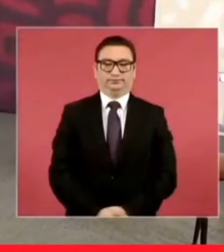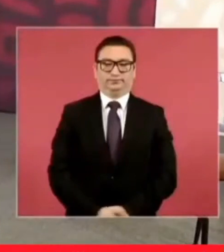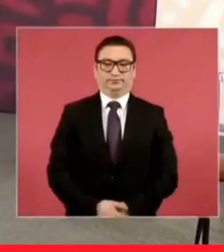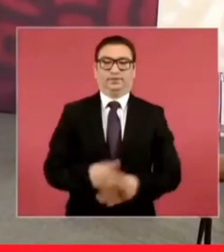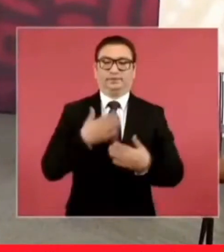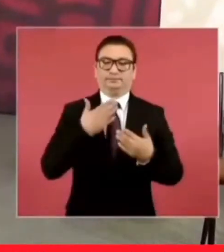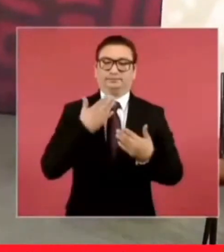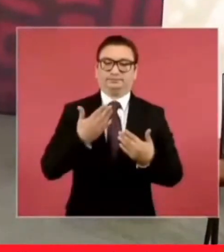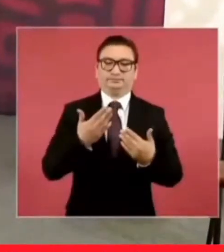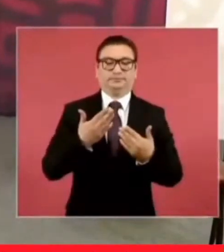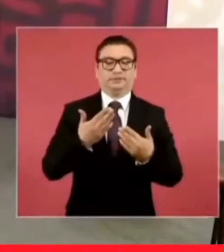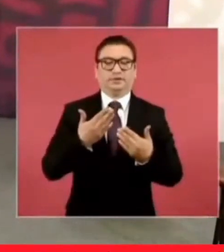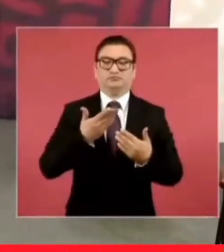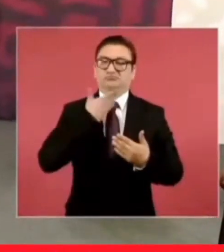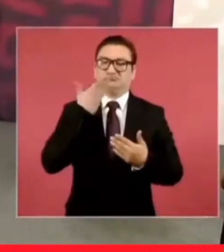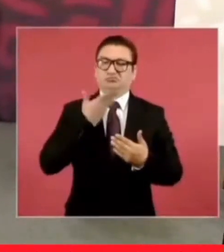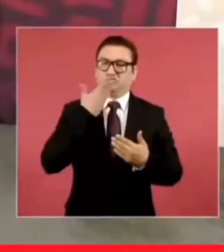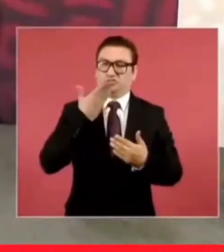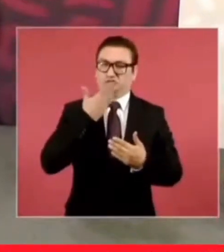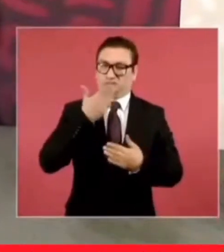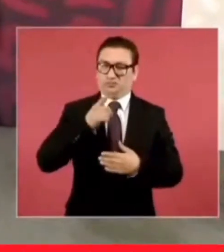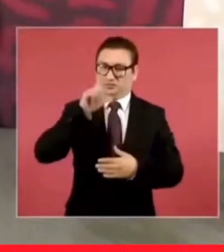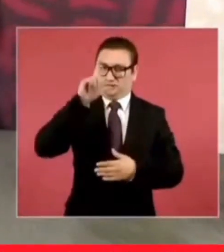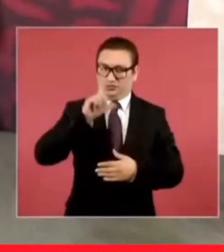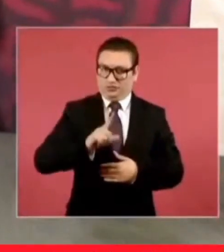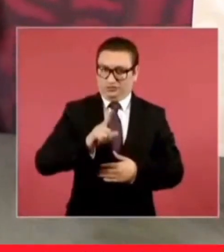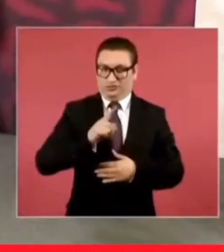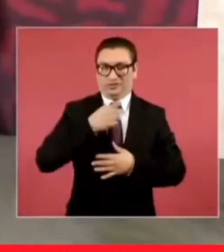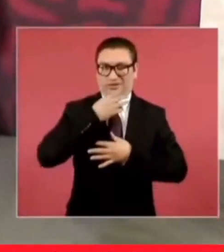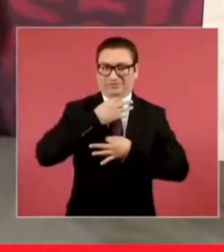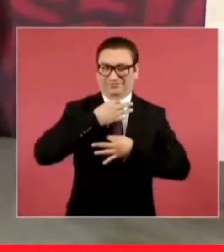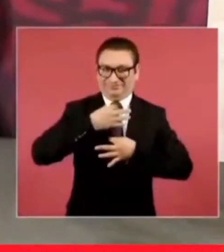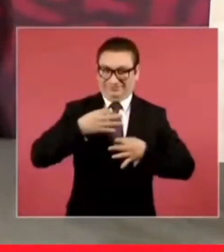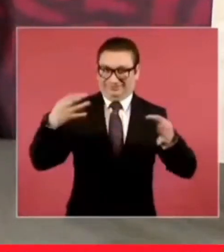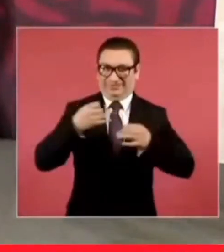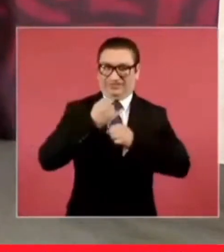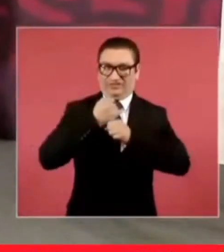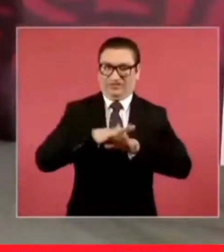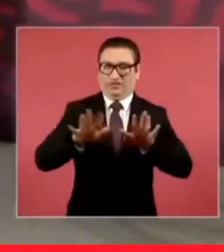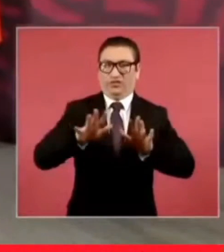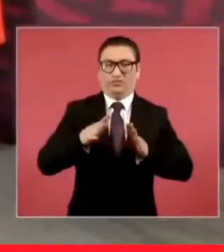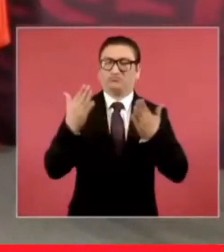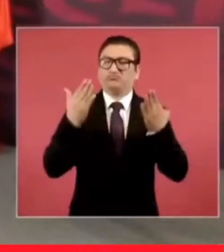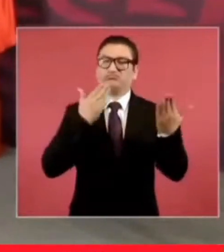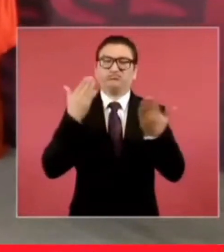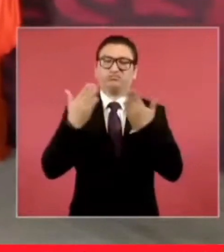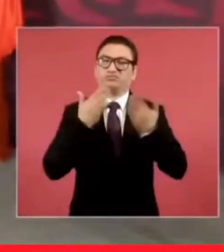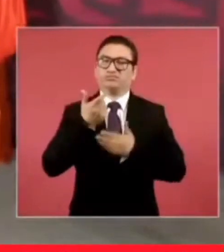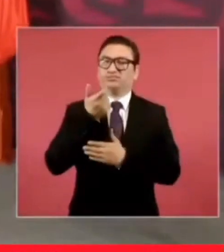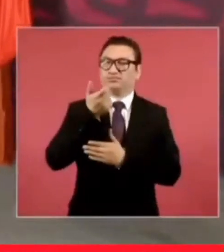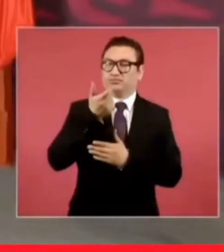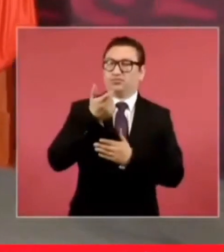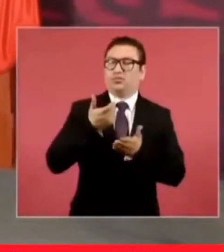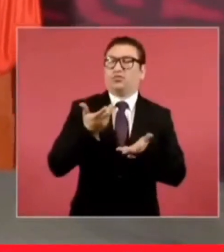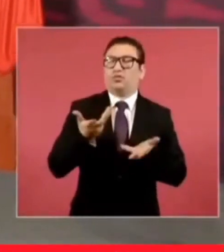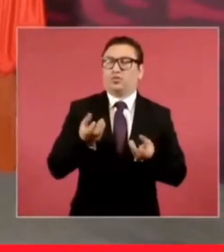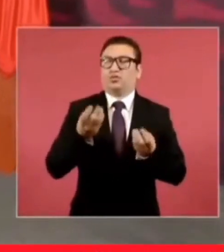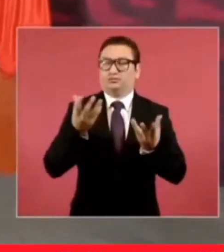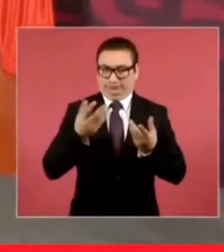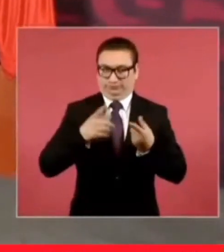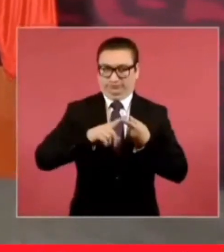Pues vamos, como todos los lunes, a informar sobre quién es quién en los precios y